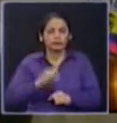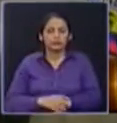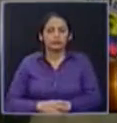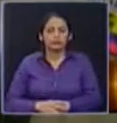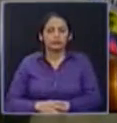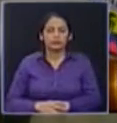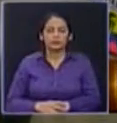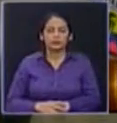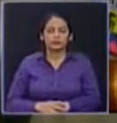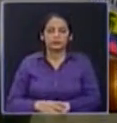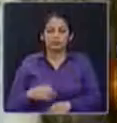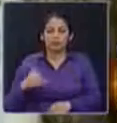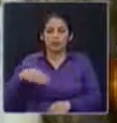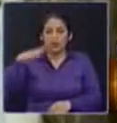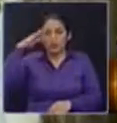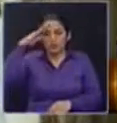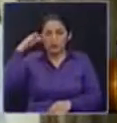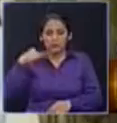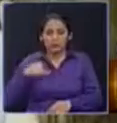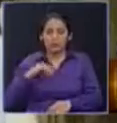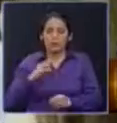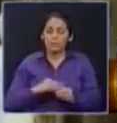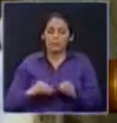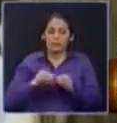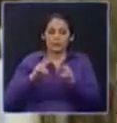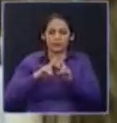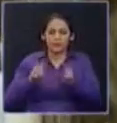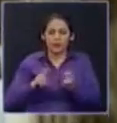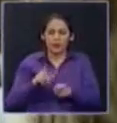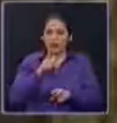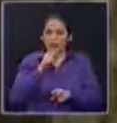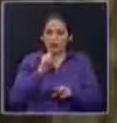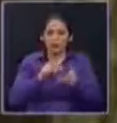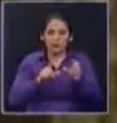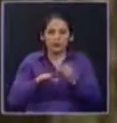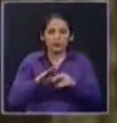relacionados a la supuesta red criminal. Santiago Villasañay, Telerama Noticias.